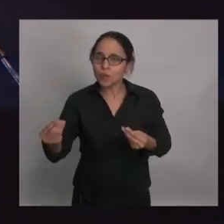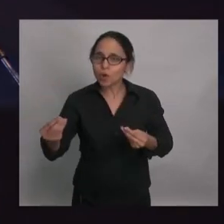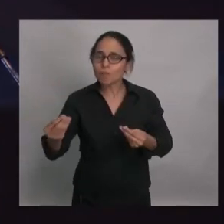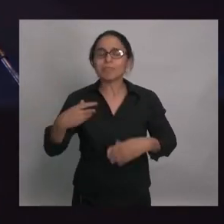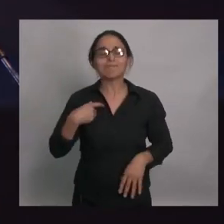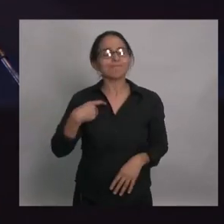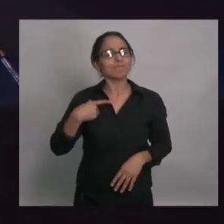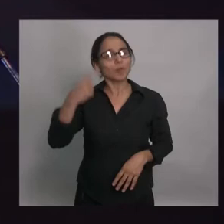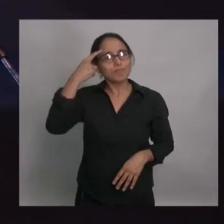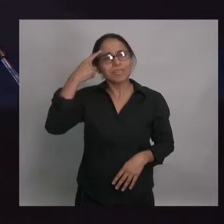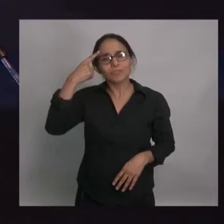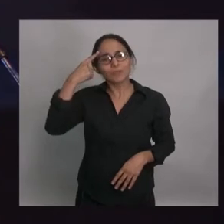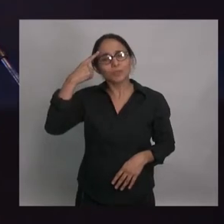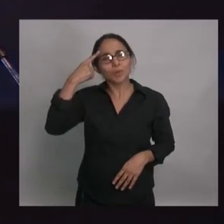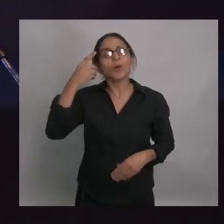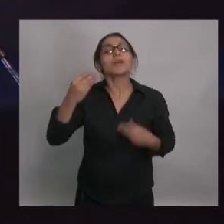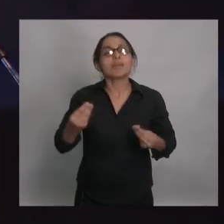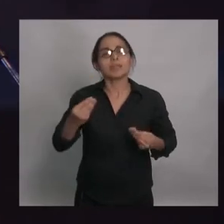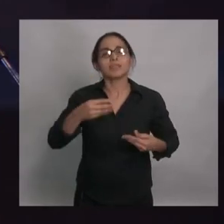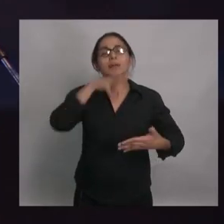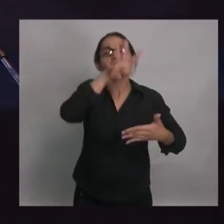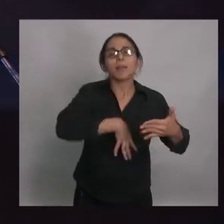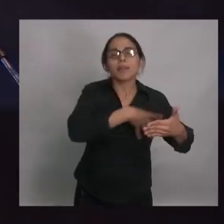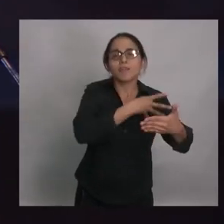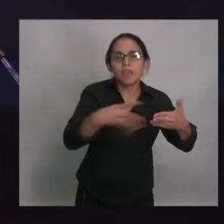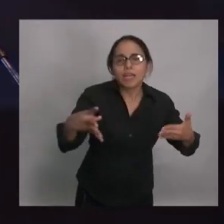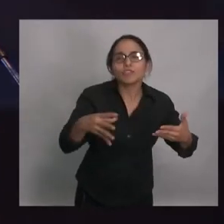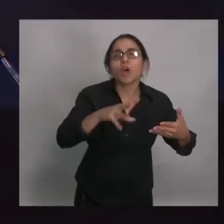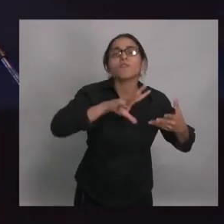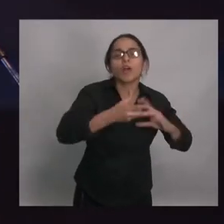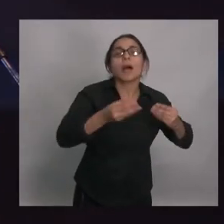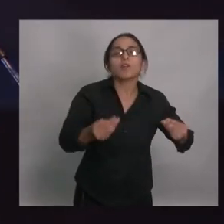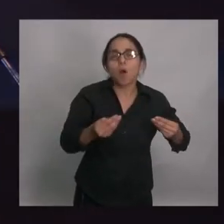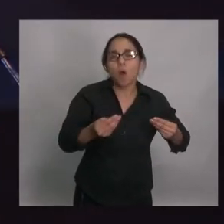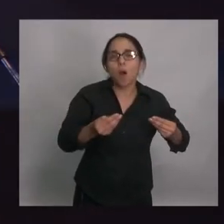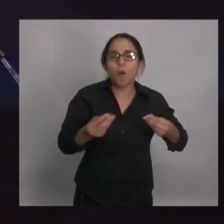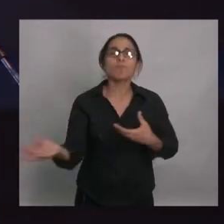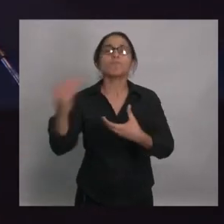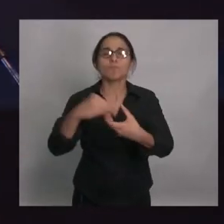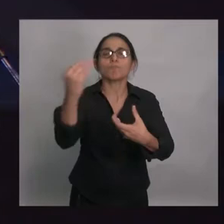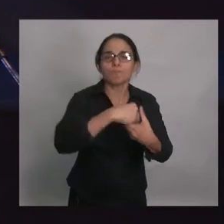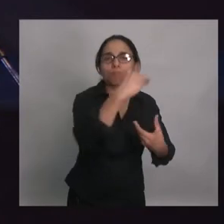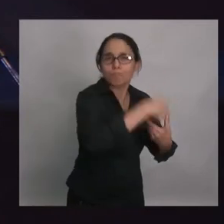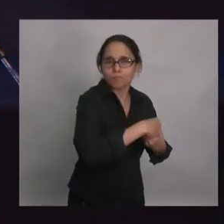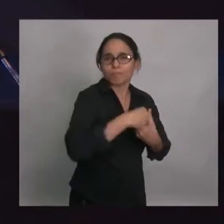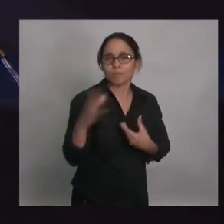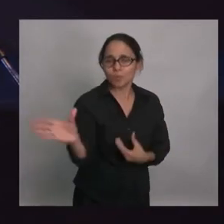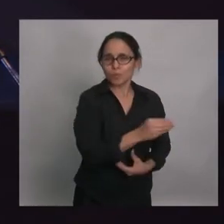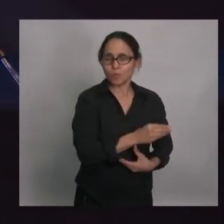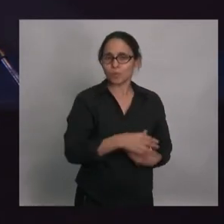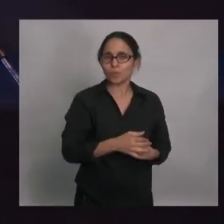a través de lo que denominamos planificación participativa descentralizada en esa actividad